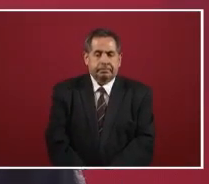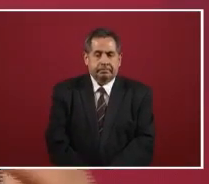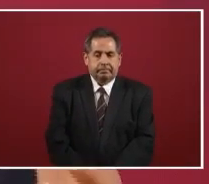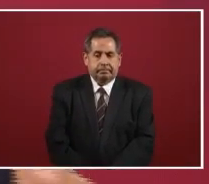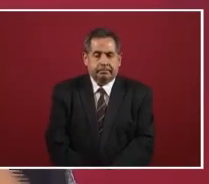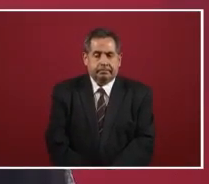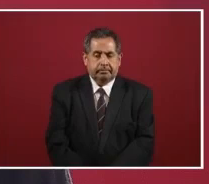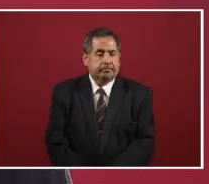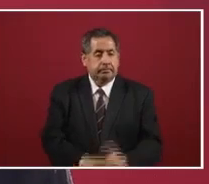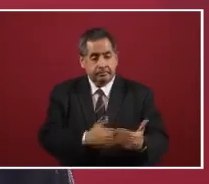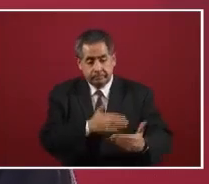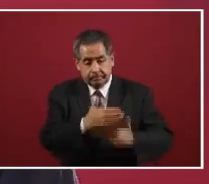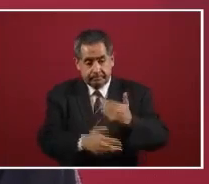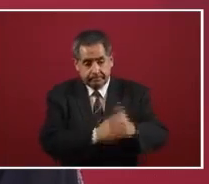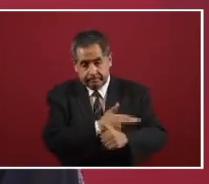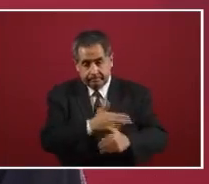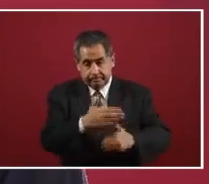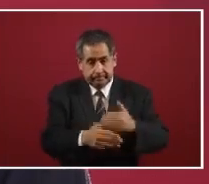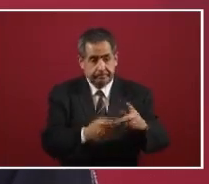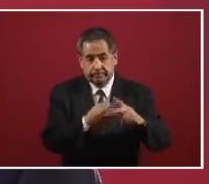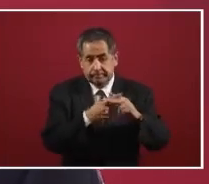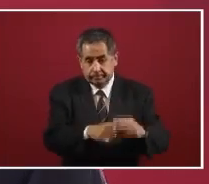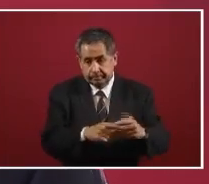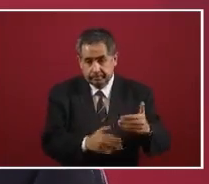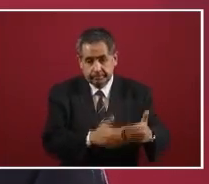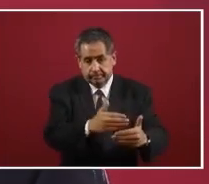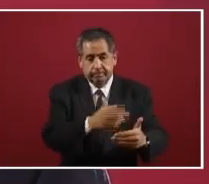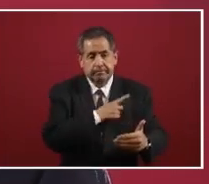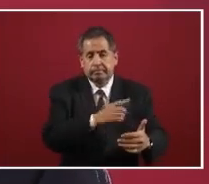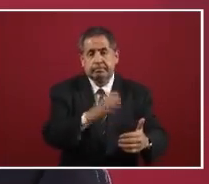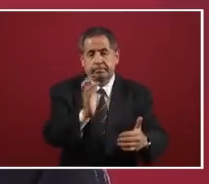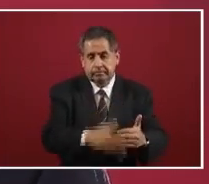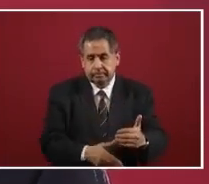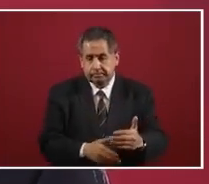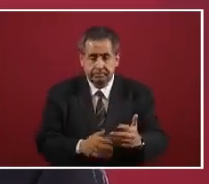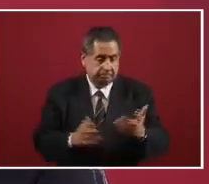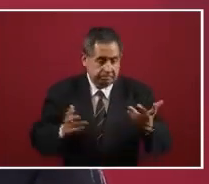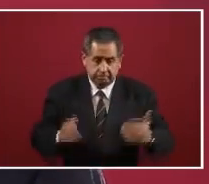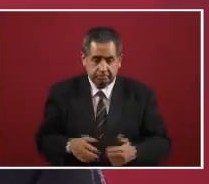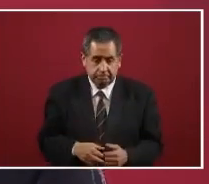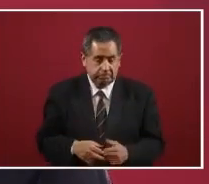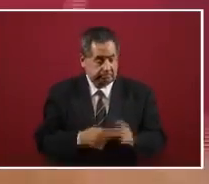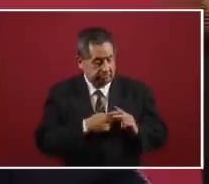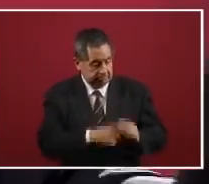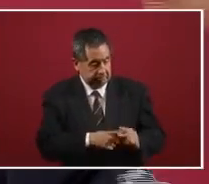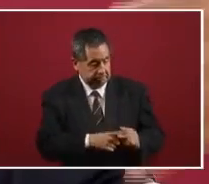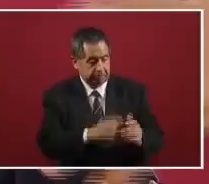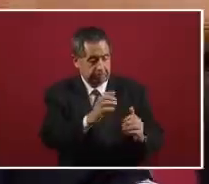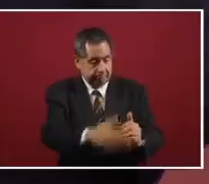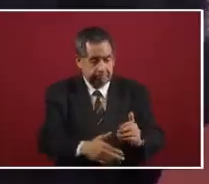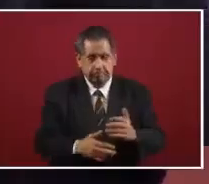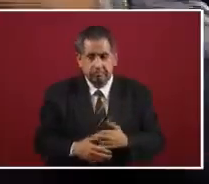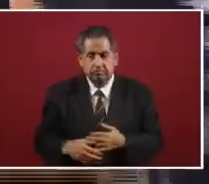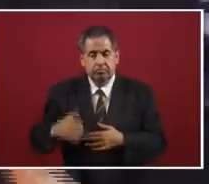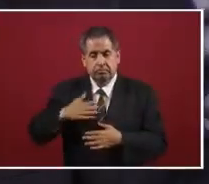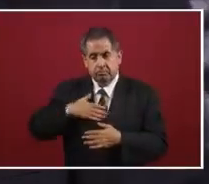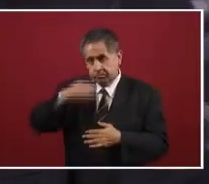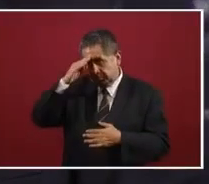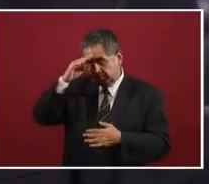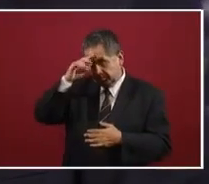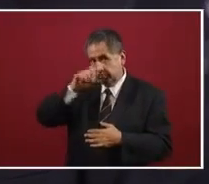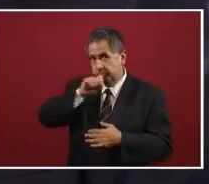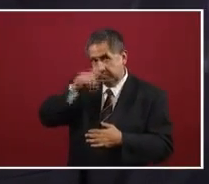Como ya el proceso está iniciado, se tiene que concluir. Yo sigo pensando lo